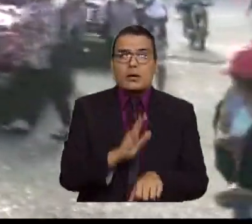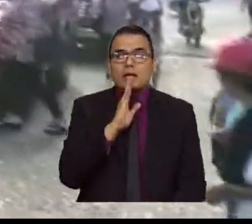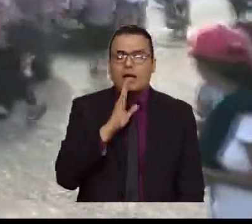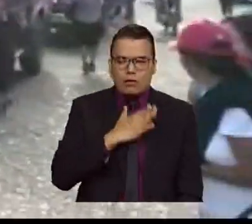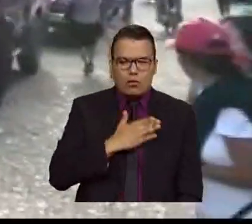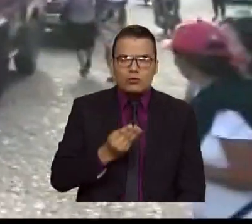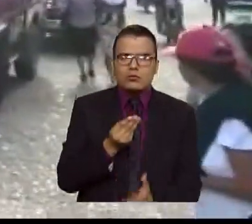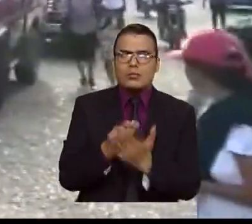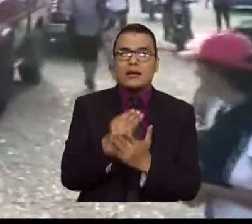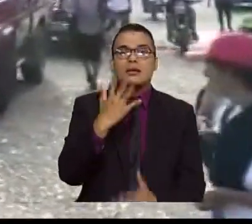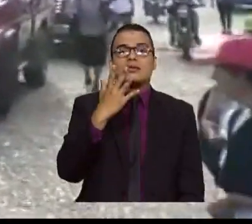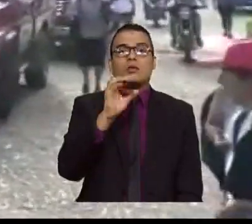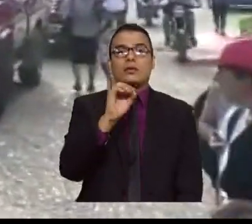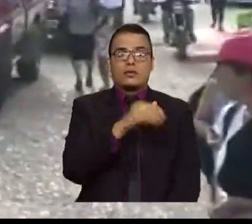recompensa para quien brinde información